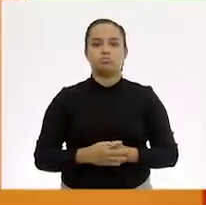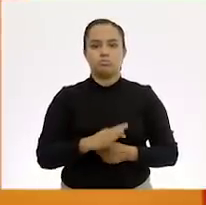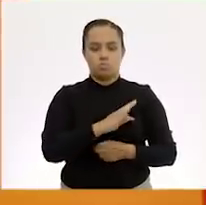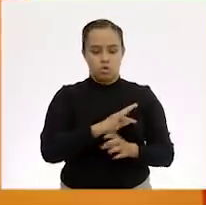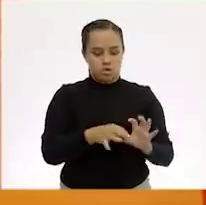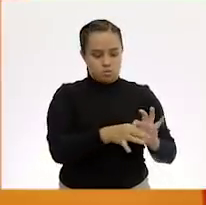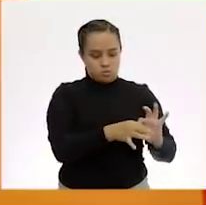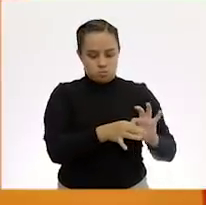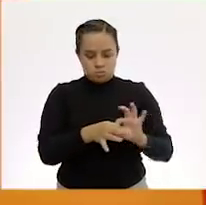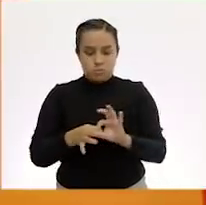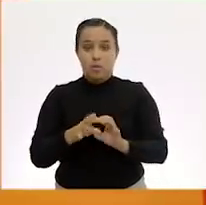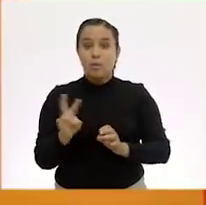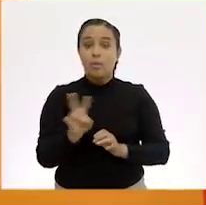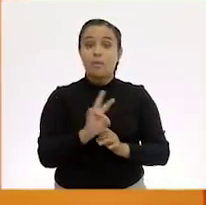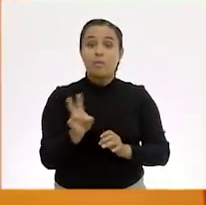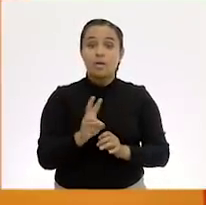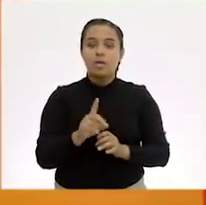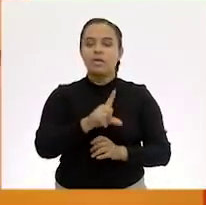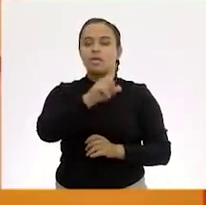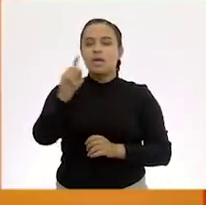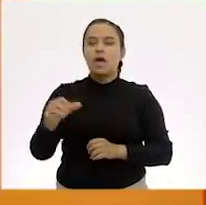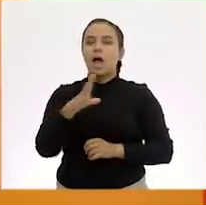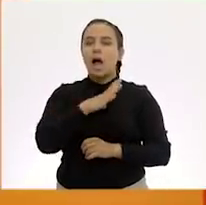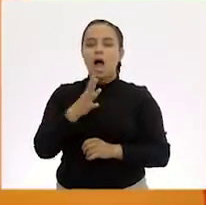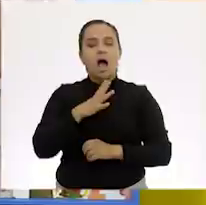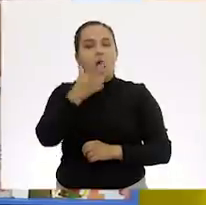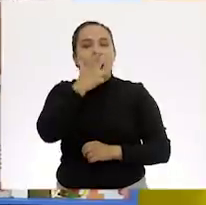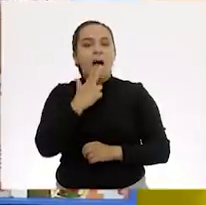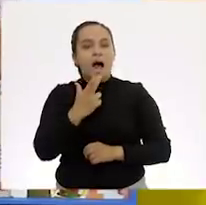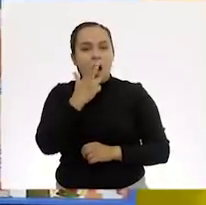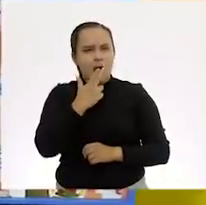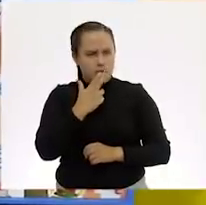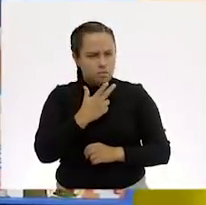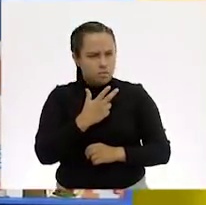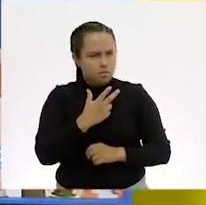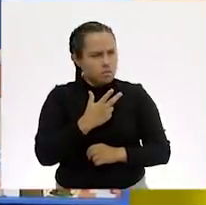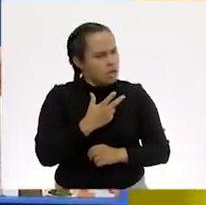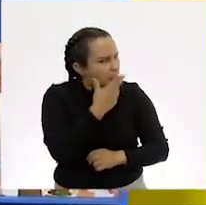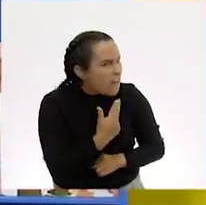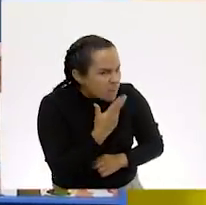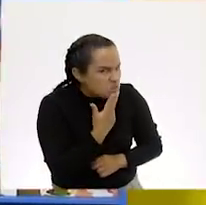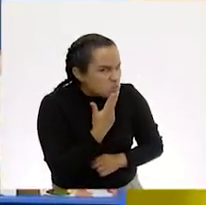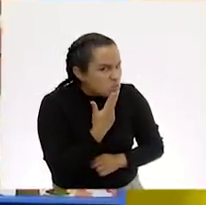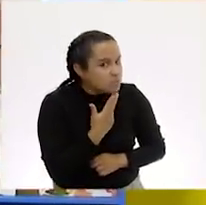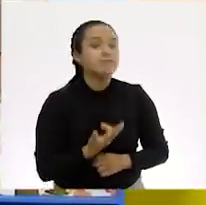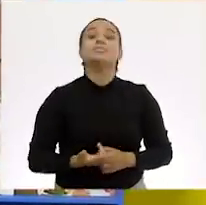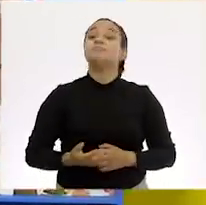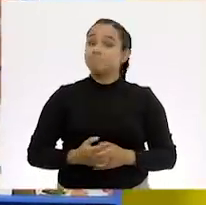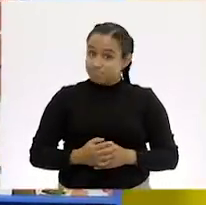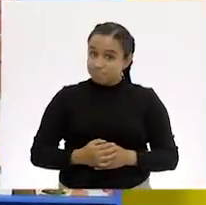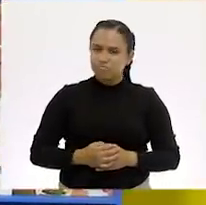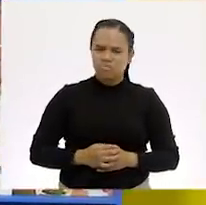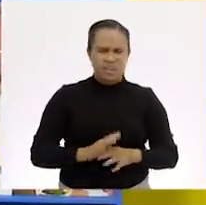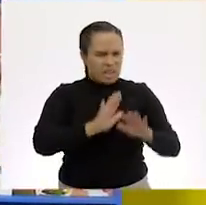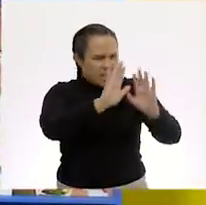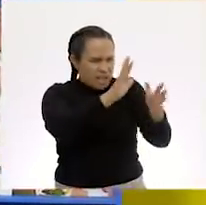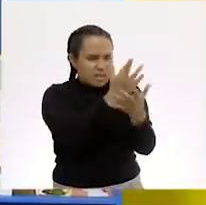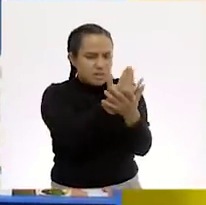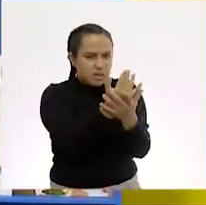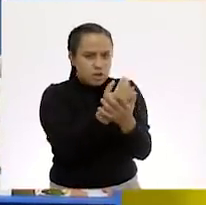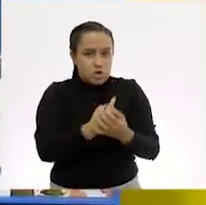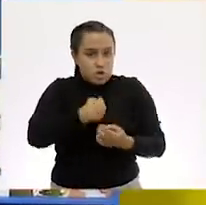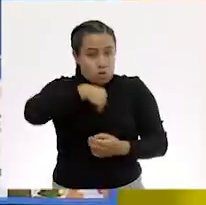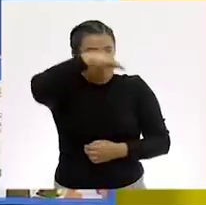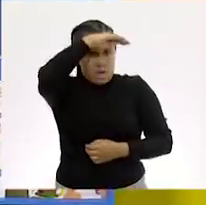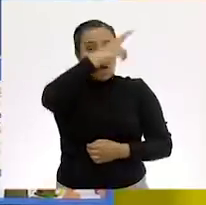estos nutrientes hasta formar azúcares. ¡Qué interesante! ¿Azúcares? Sí, A ver, vamos a detenernos ahí porque yo pensaría